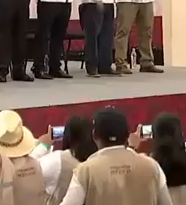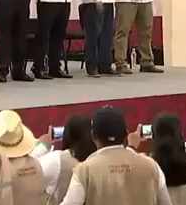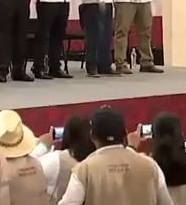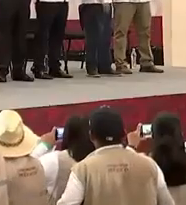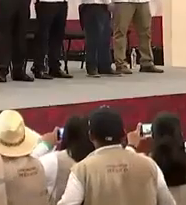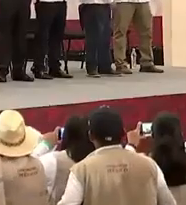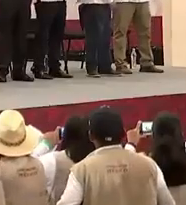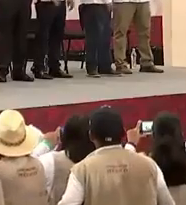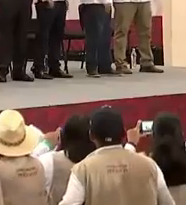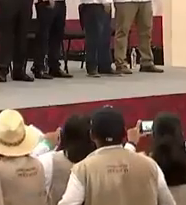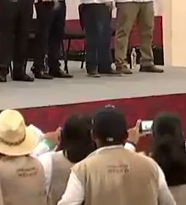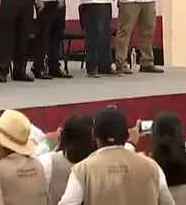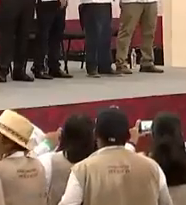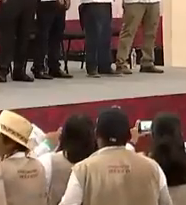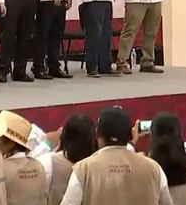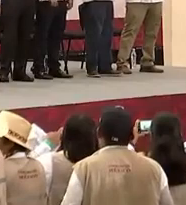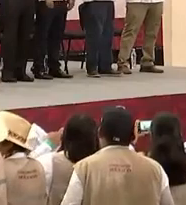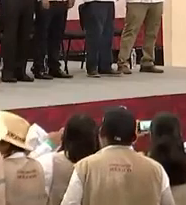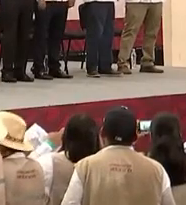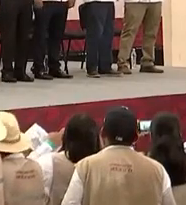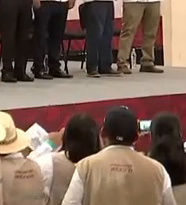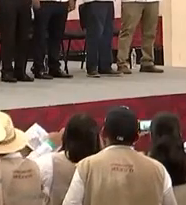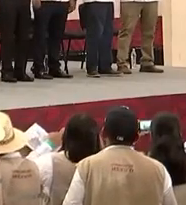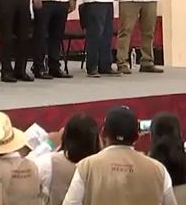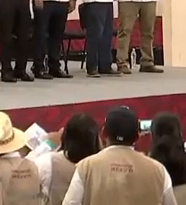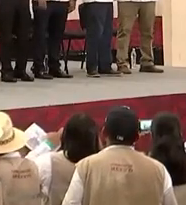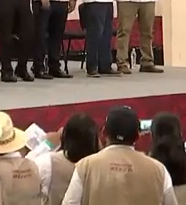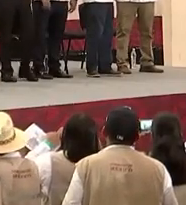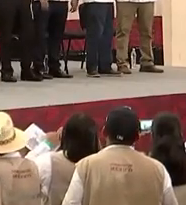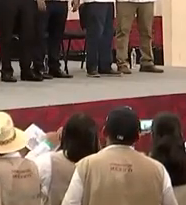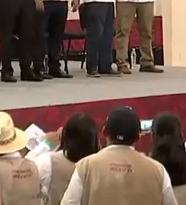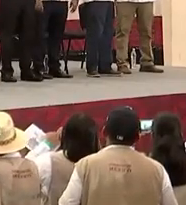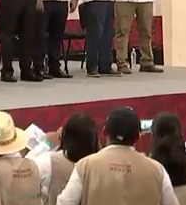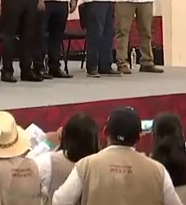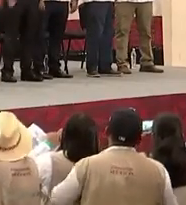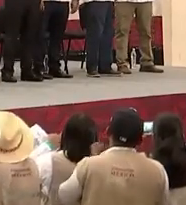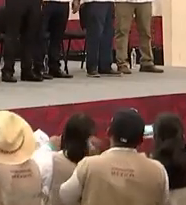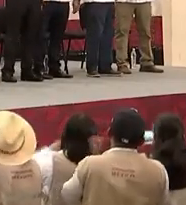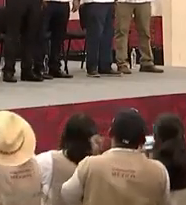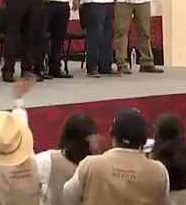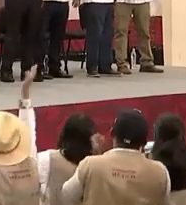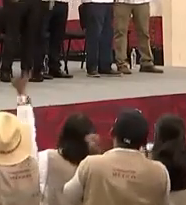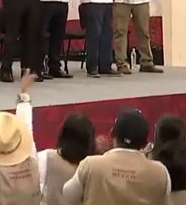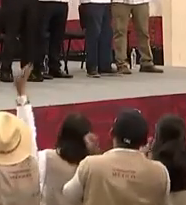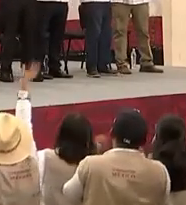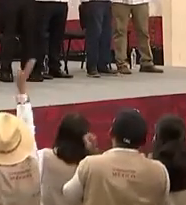La secretaria de Medio Ambiente y Recursos Naturales, María Luisa Albores González.